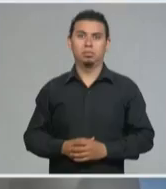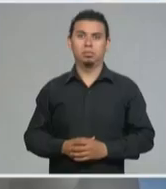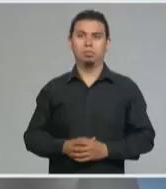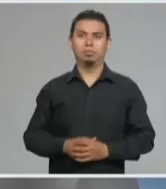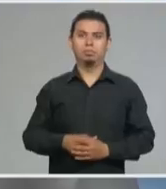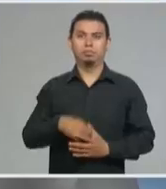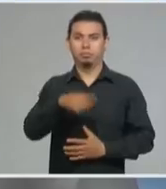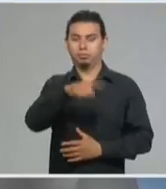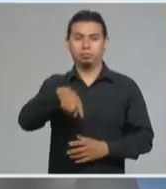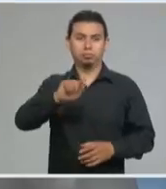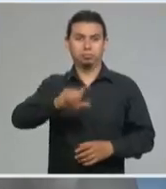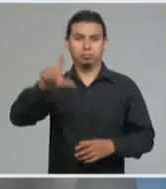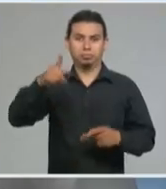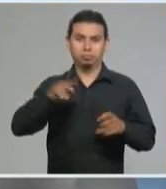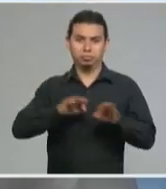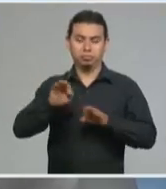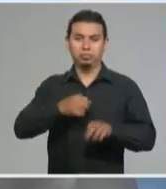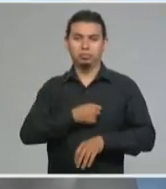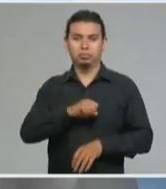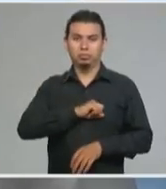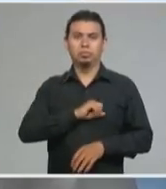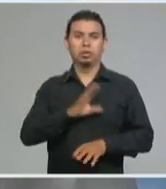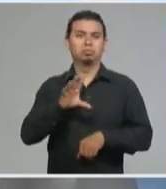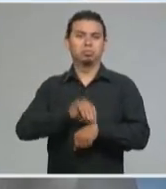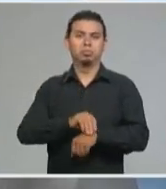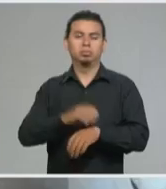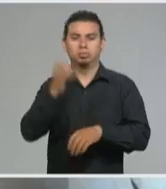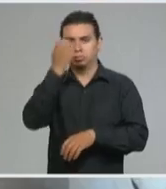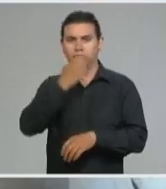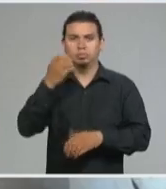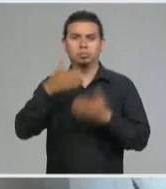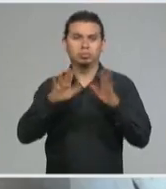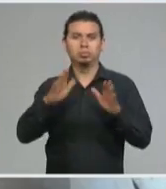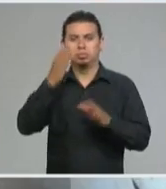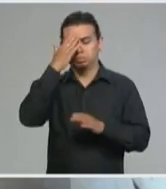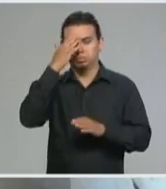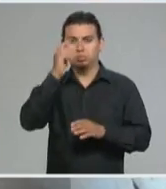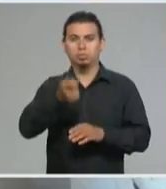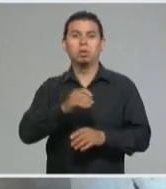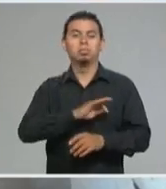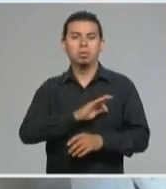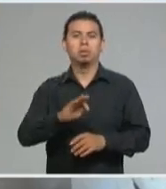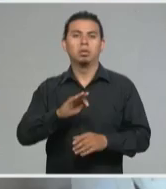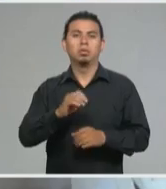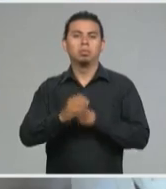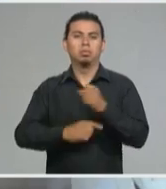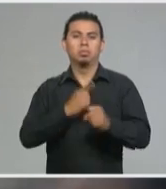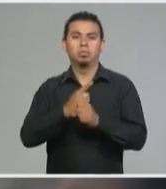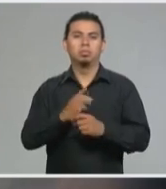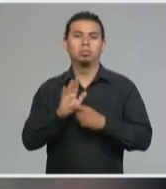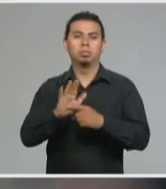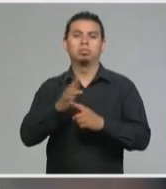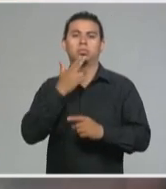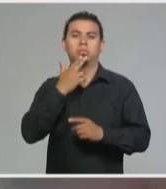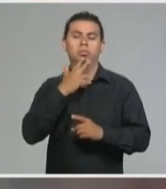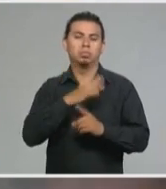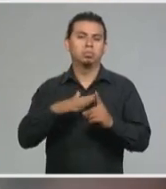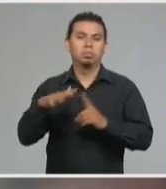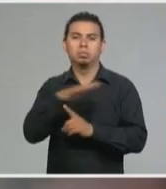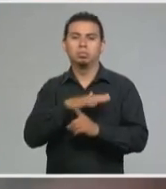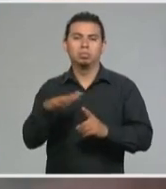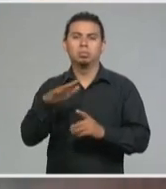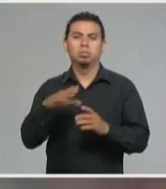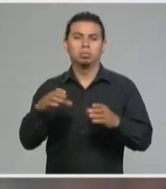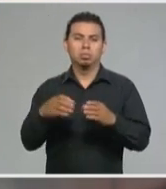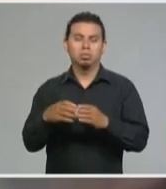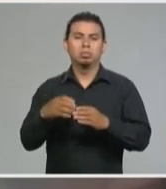Obviamente jornadas profesionales de la salud, quienes aprobaron su examen general de conocimientos y ahora tendrán la oportunidad de ofrecer sus servicios a la